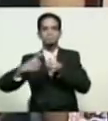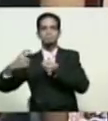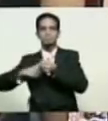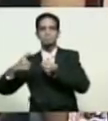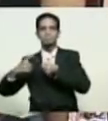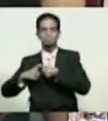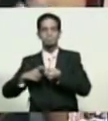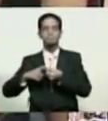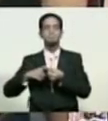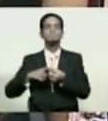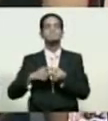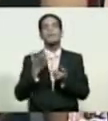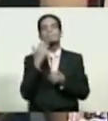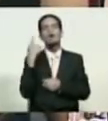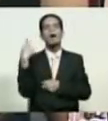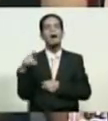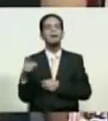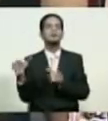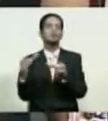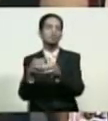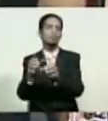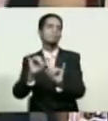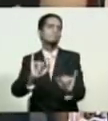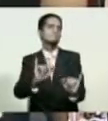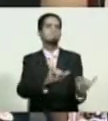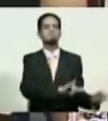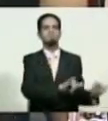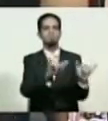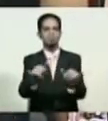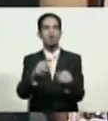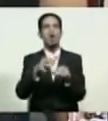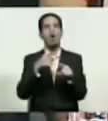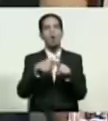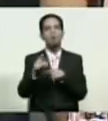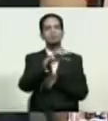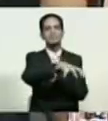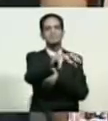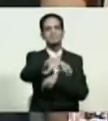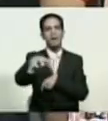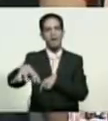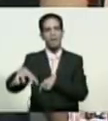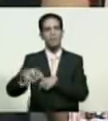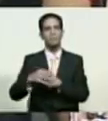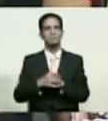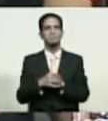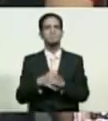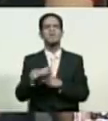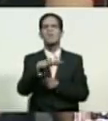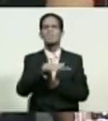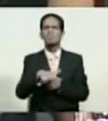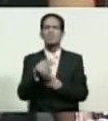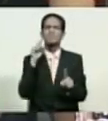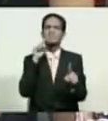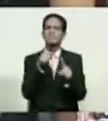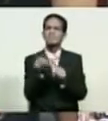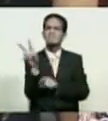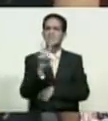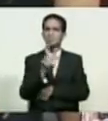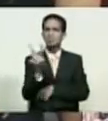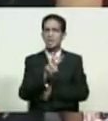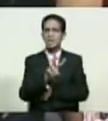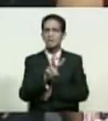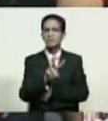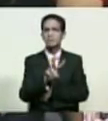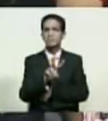tendremos coordinaciones de esas mismas redes. Así que esa es la estructura hacia donde se dirige el movimiento Soma Venezuela y